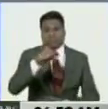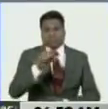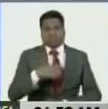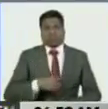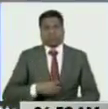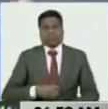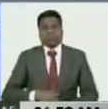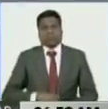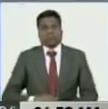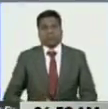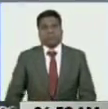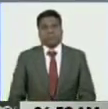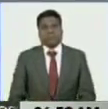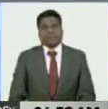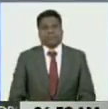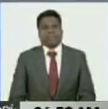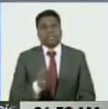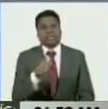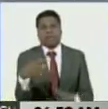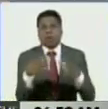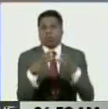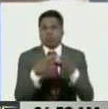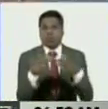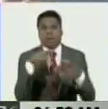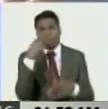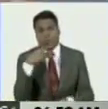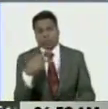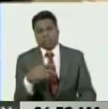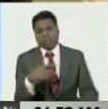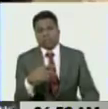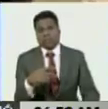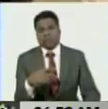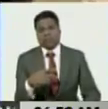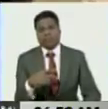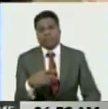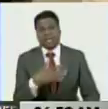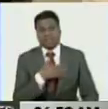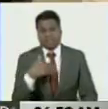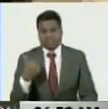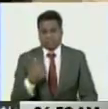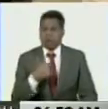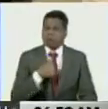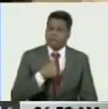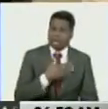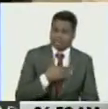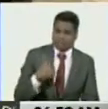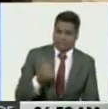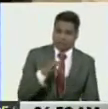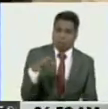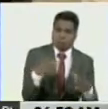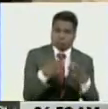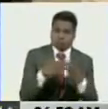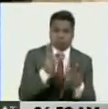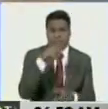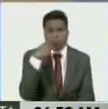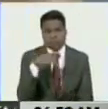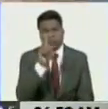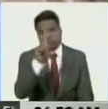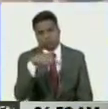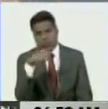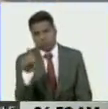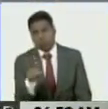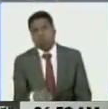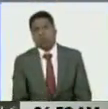fue utilizado su nombre y fue inscrito en un partido el cual él no deseaba estar allí. Es decir, nosotros